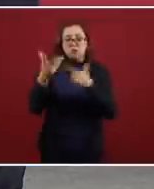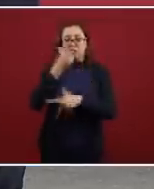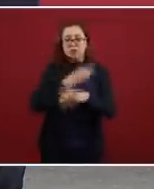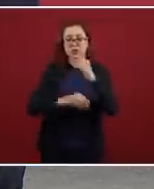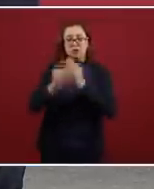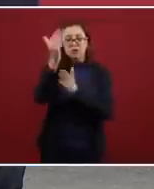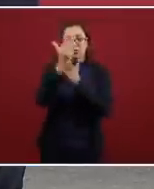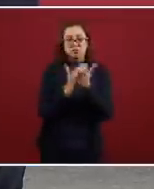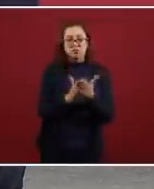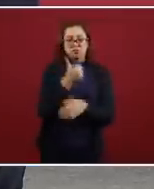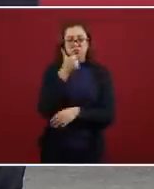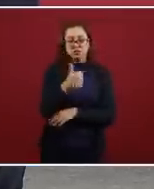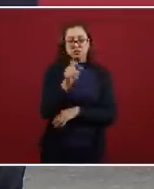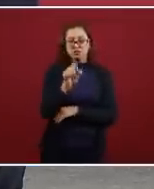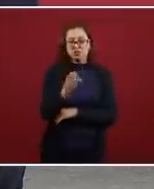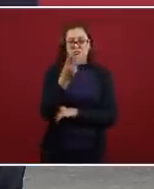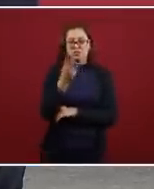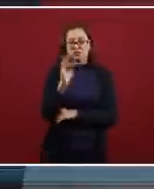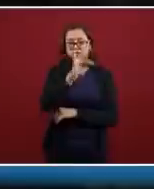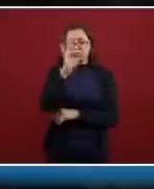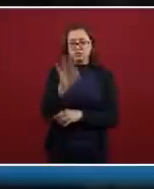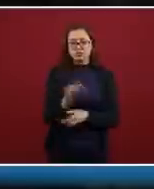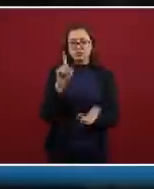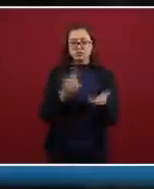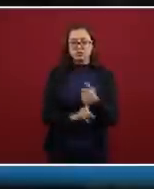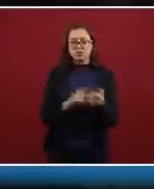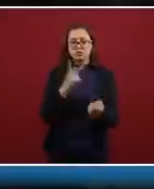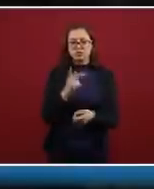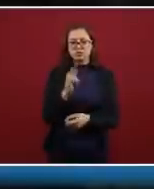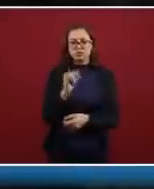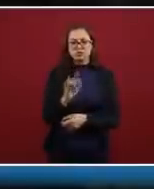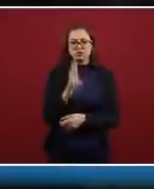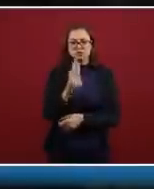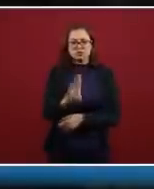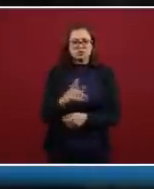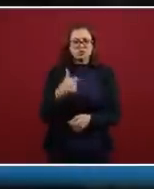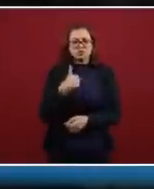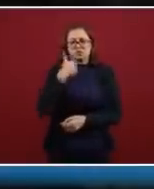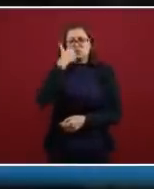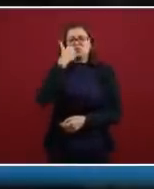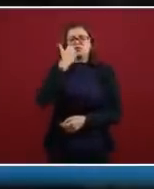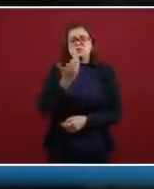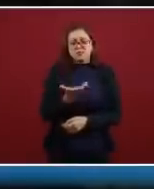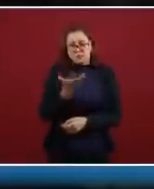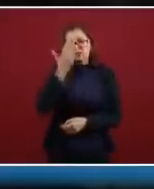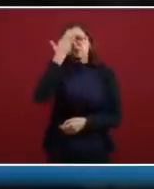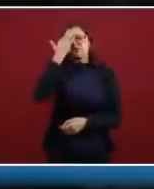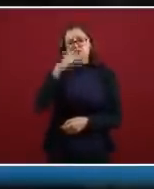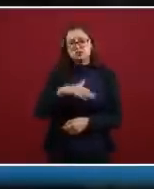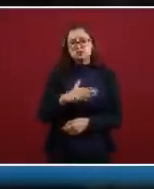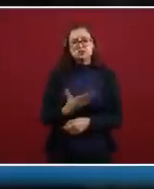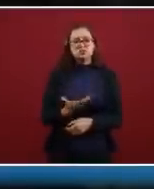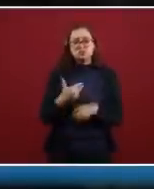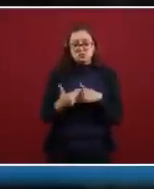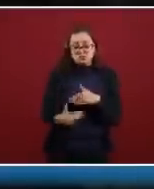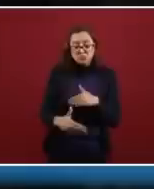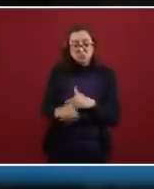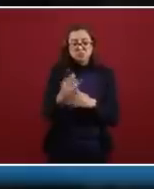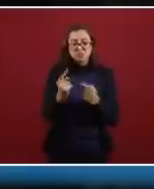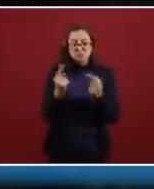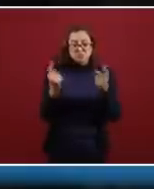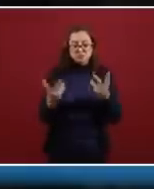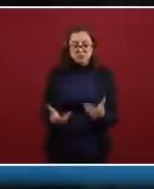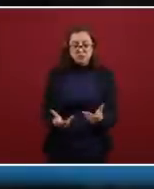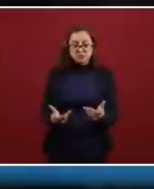por ciento el producto interno bruto entonces yo quisiera saber qué que se va a hacer para